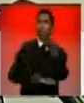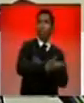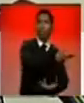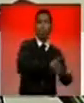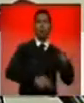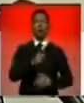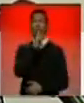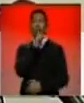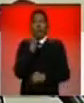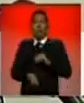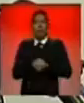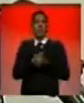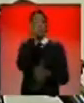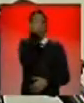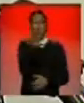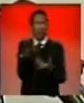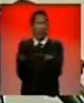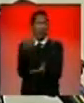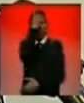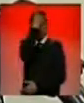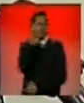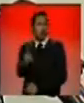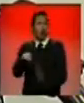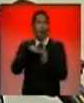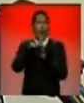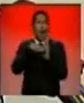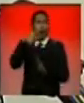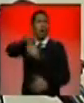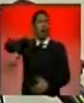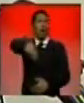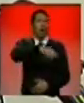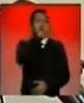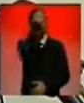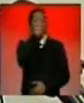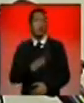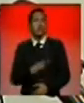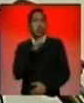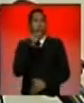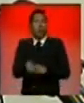mando esta información acá? ¿Por qué la banca toma decisiones a discreción?